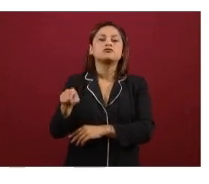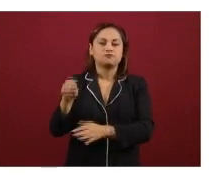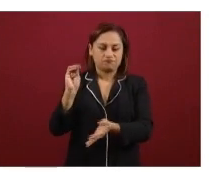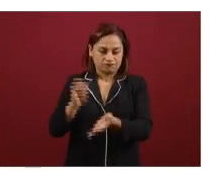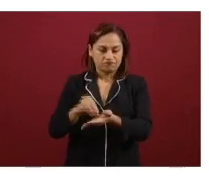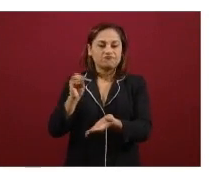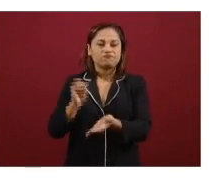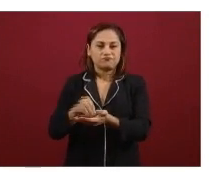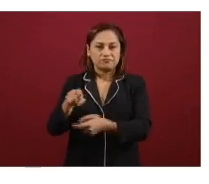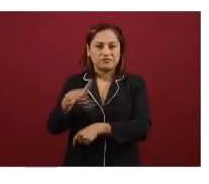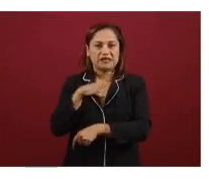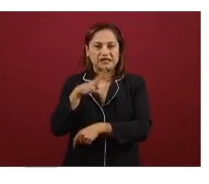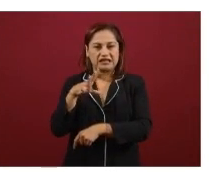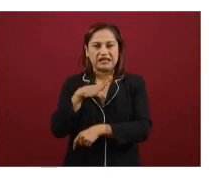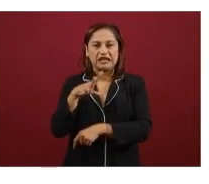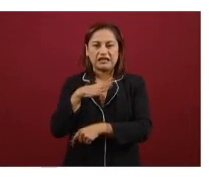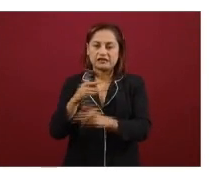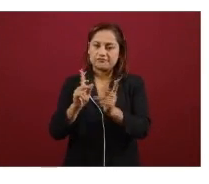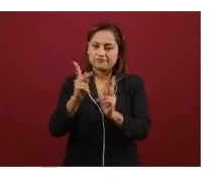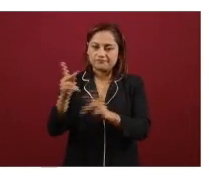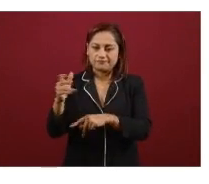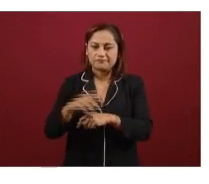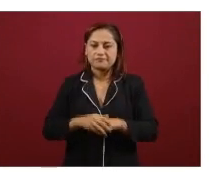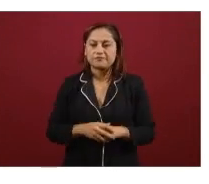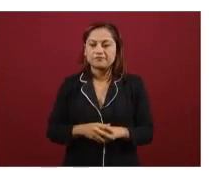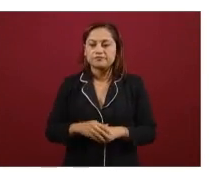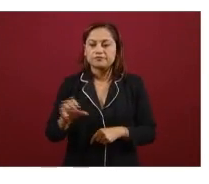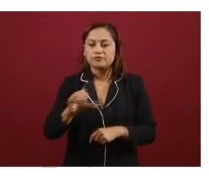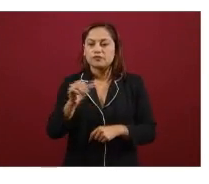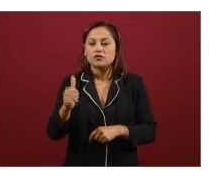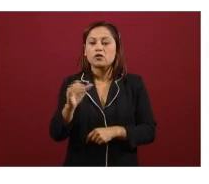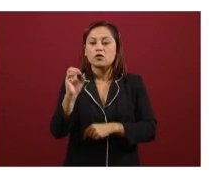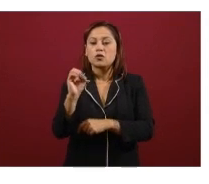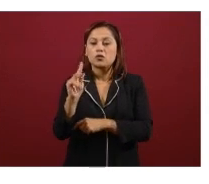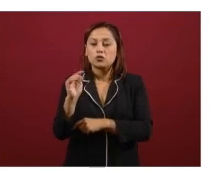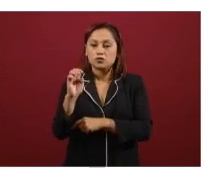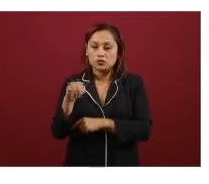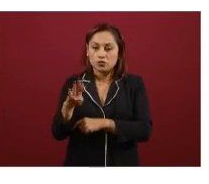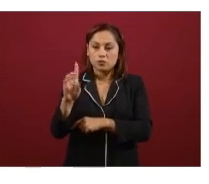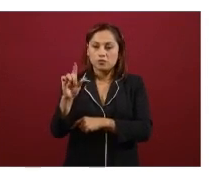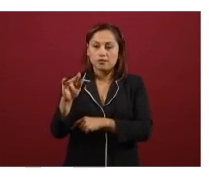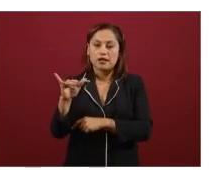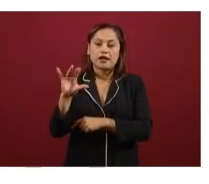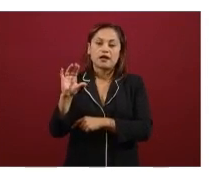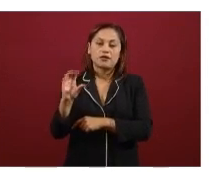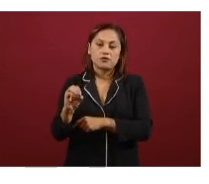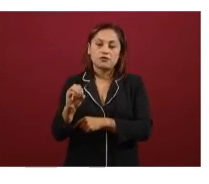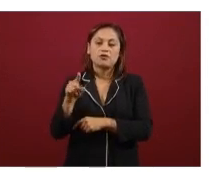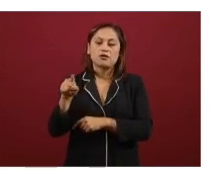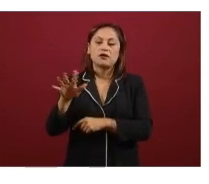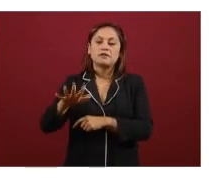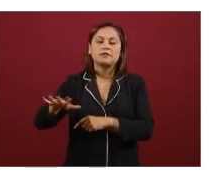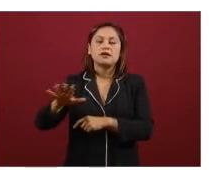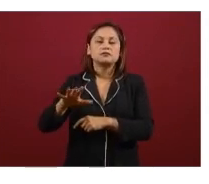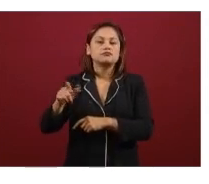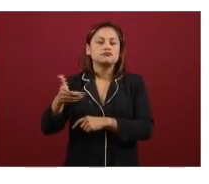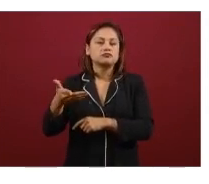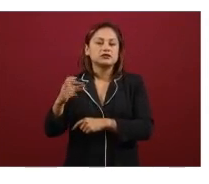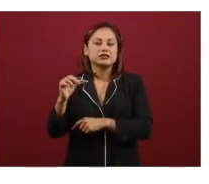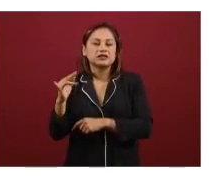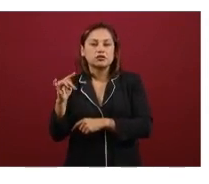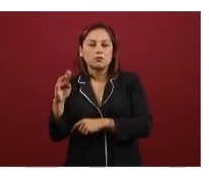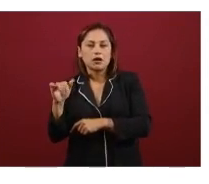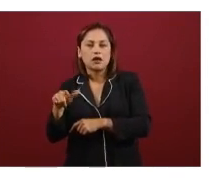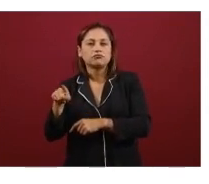La que sigue, por favor. Otón Blanco, que es el área de Chetumal. Tenemos